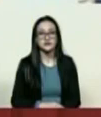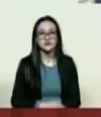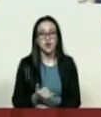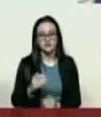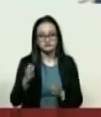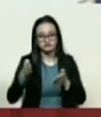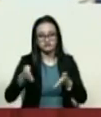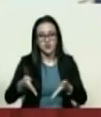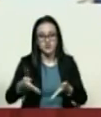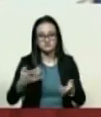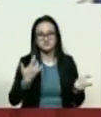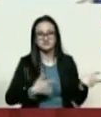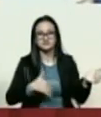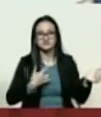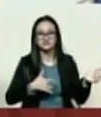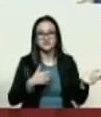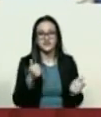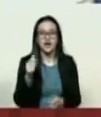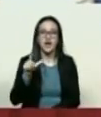nuestro